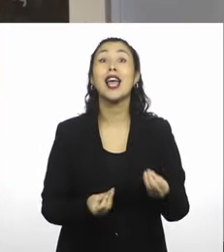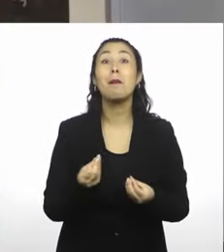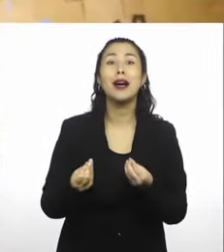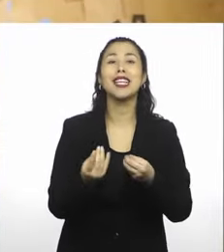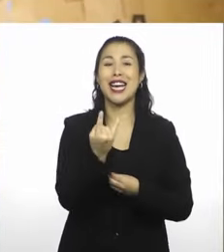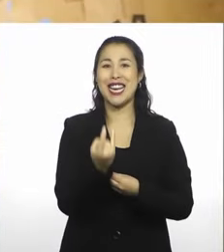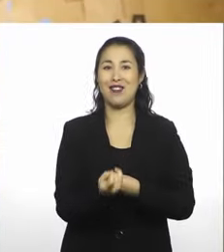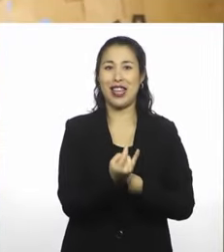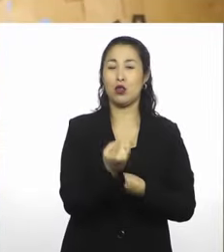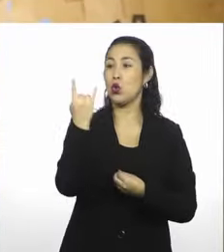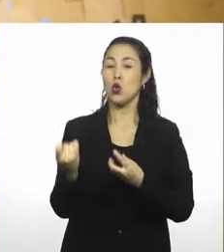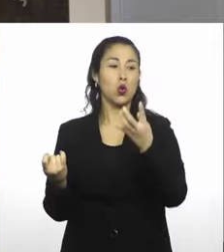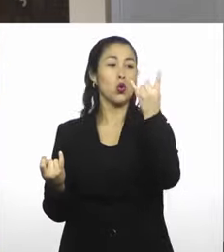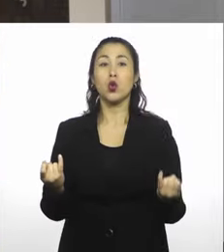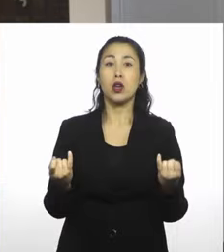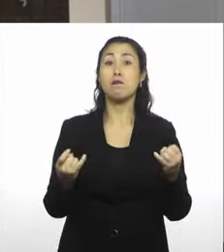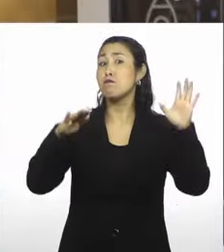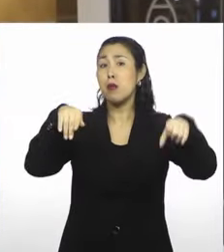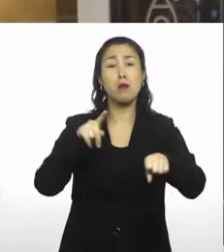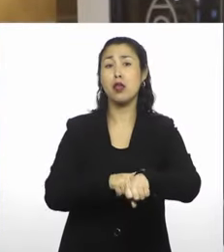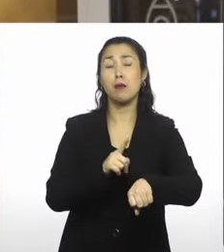tanto, ambos van a llegar al mismo tiempo. Pero